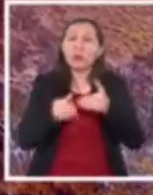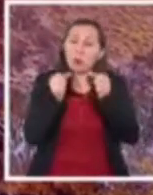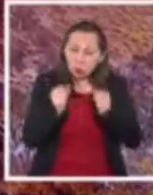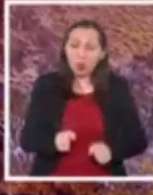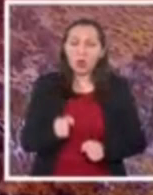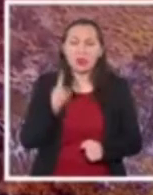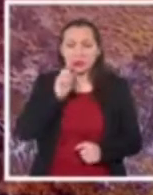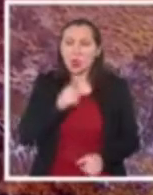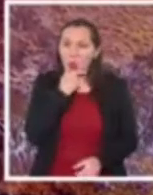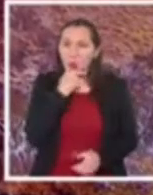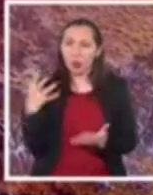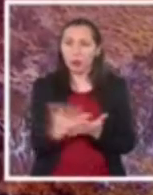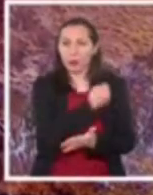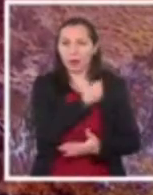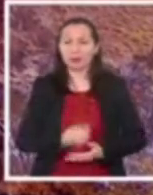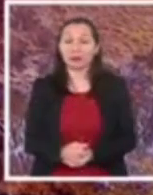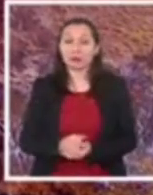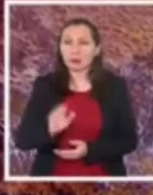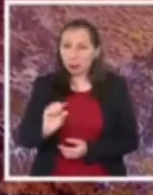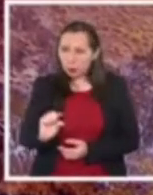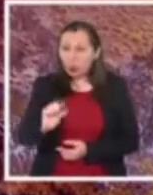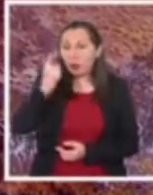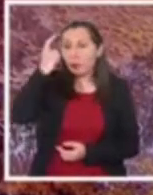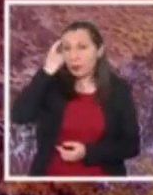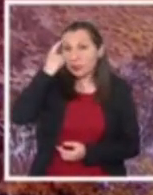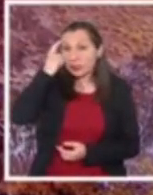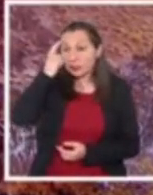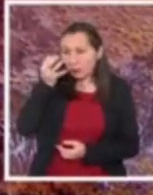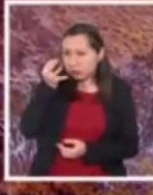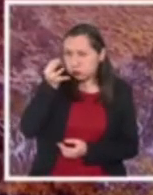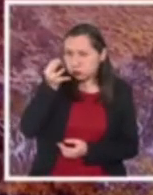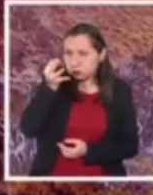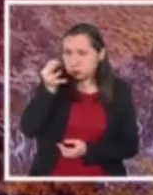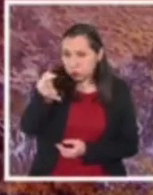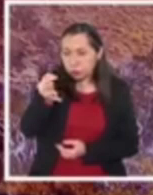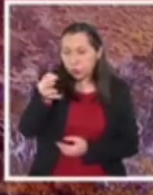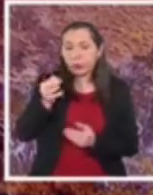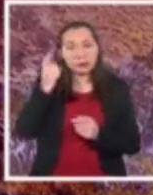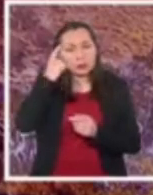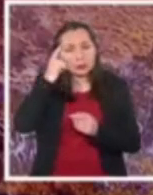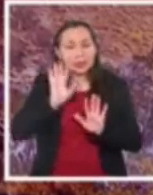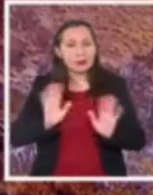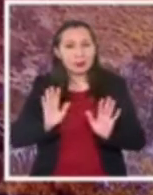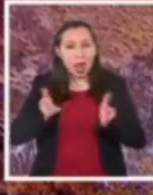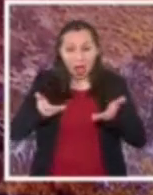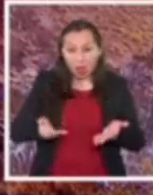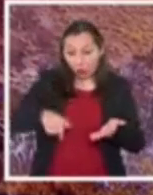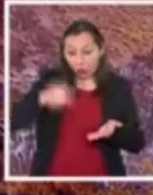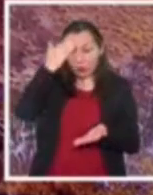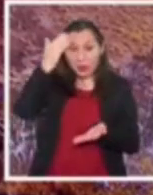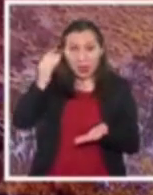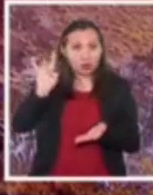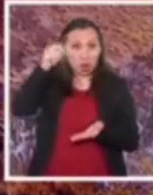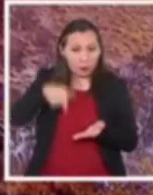lograrlo pensemos un poquito en el mapa más largo Más allá de este día o